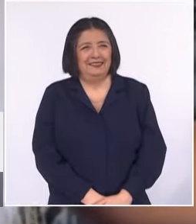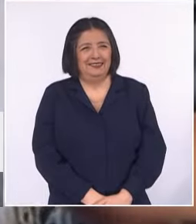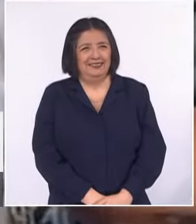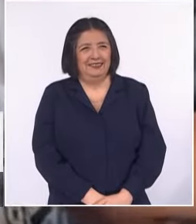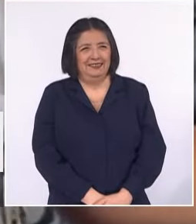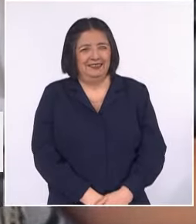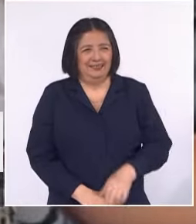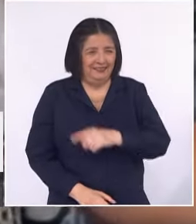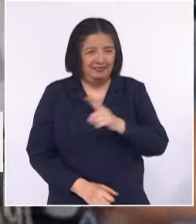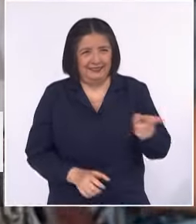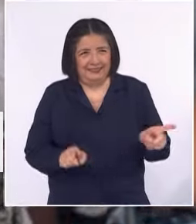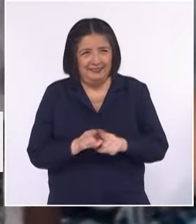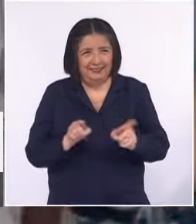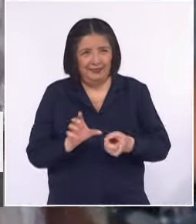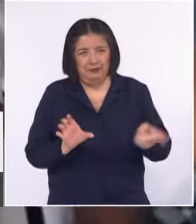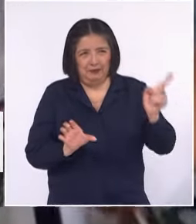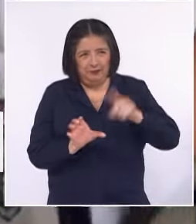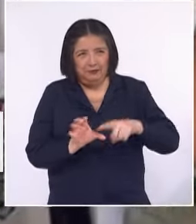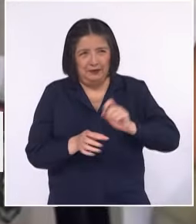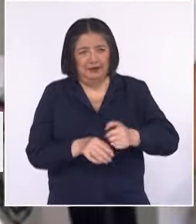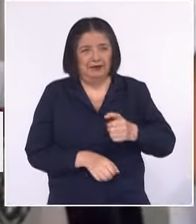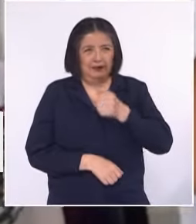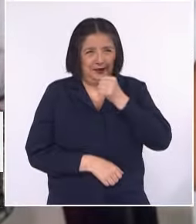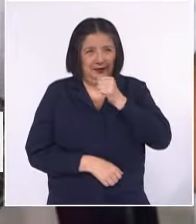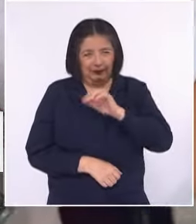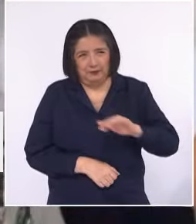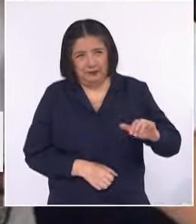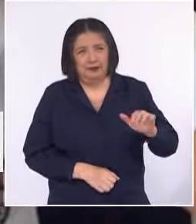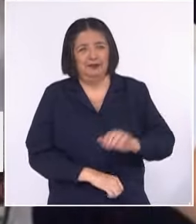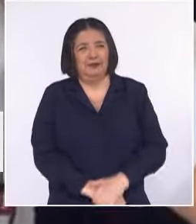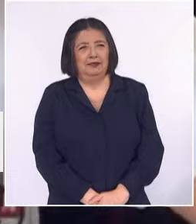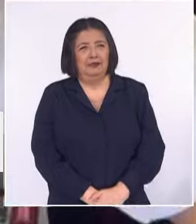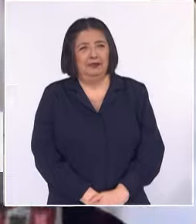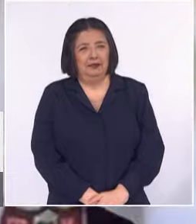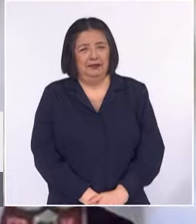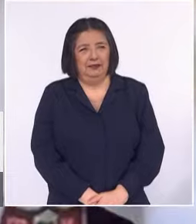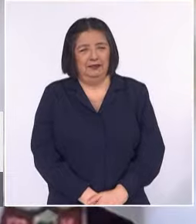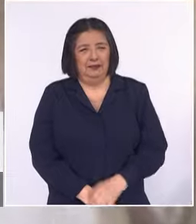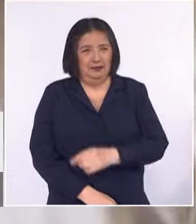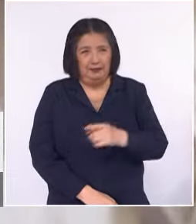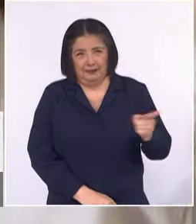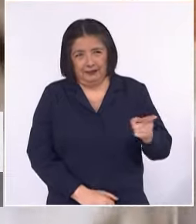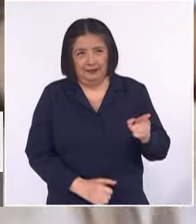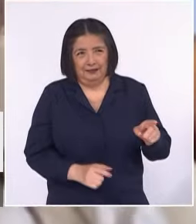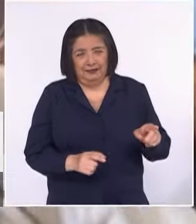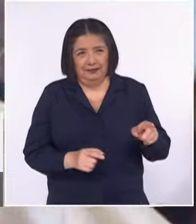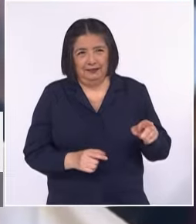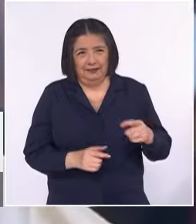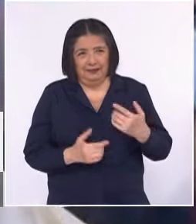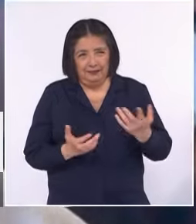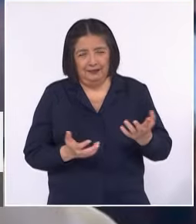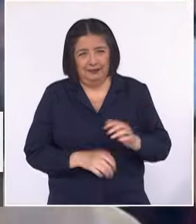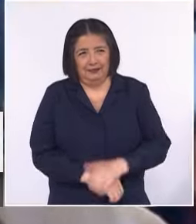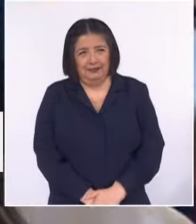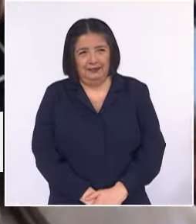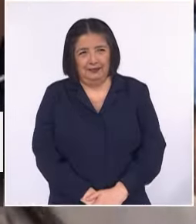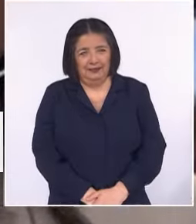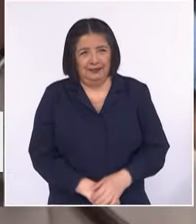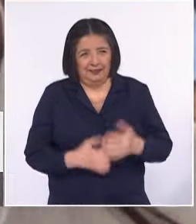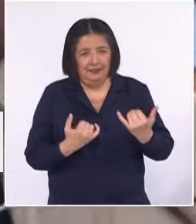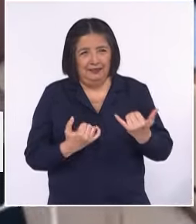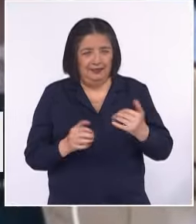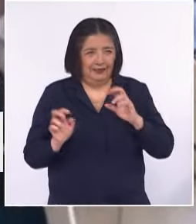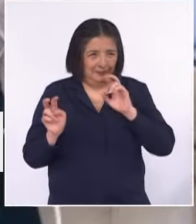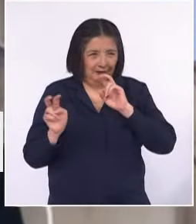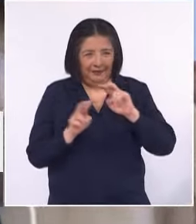Ellos también participaron, como los niños de Roberto, ellos también. Ellos estaban ahí y los voy a ver otra